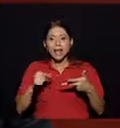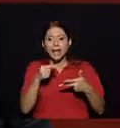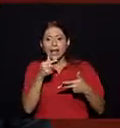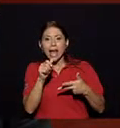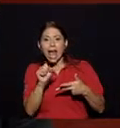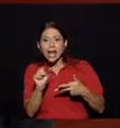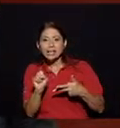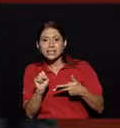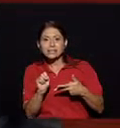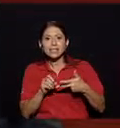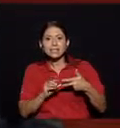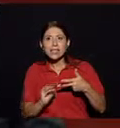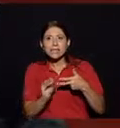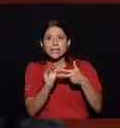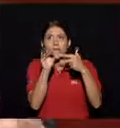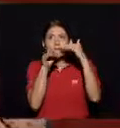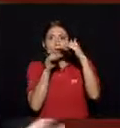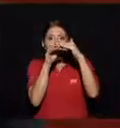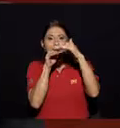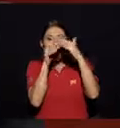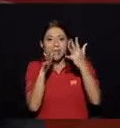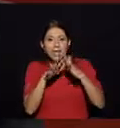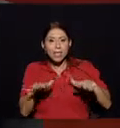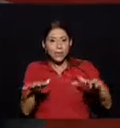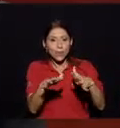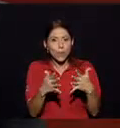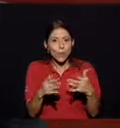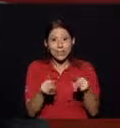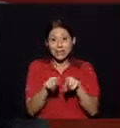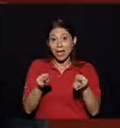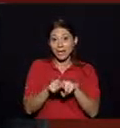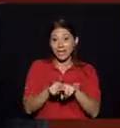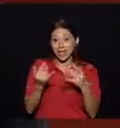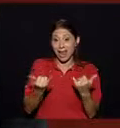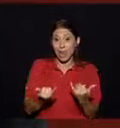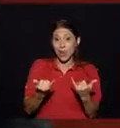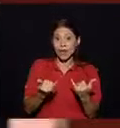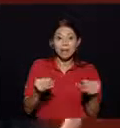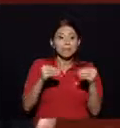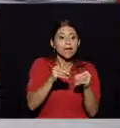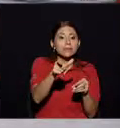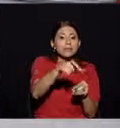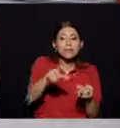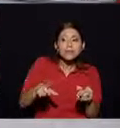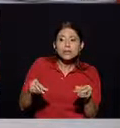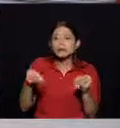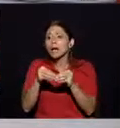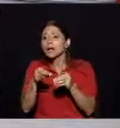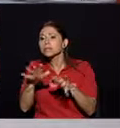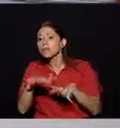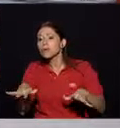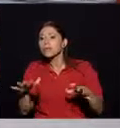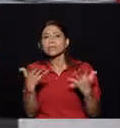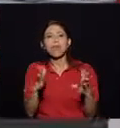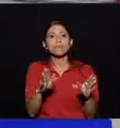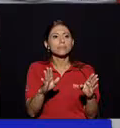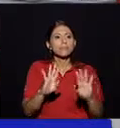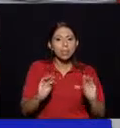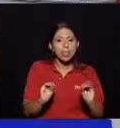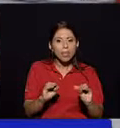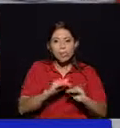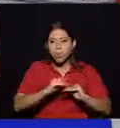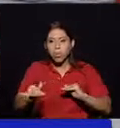efecto invernadero, hemos cubierto la mayor cantidad de zonas de recarga acuífera, el Valle Central, bajo grandes moles de cemento, por